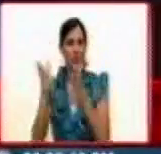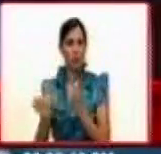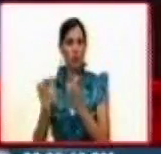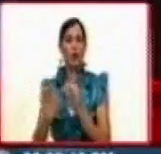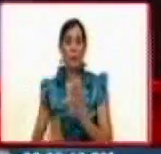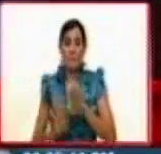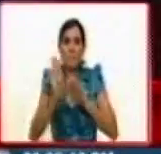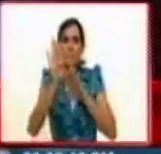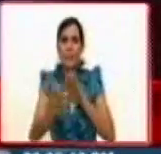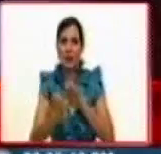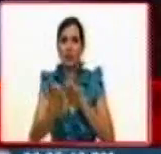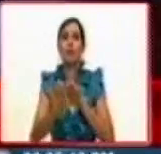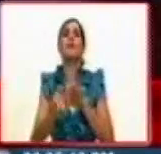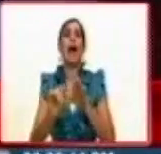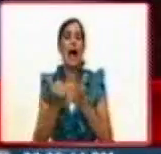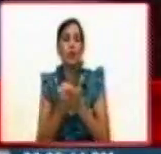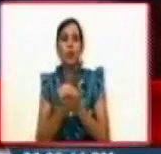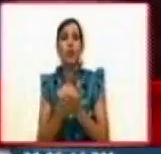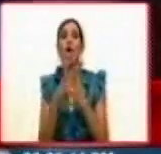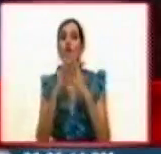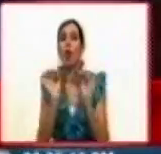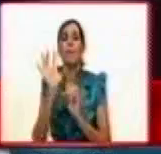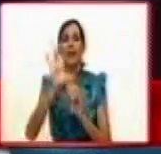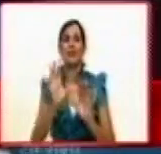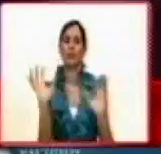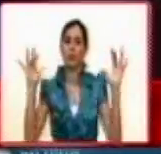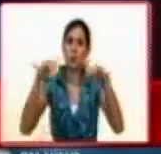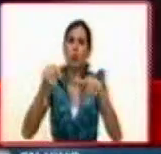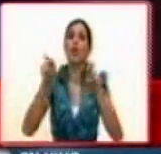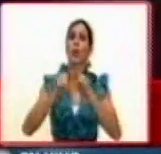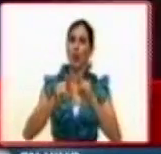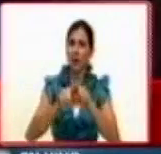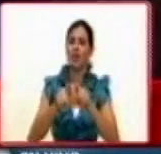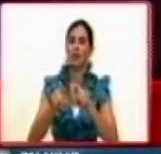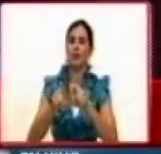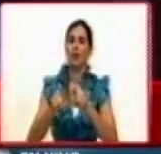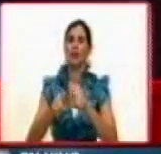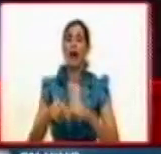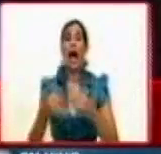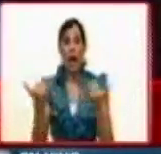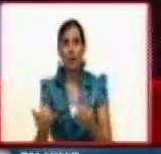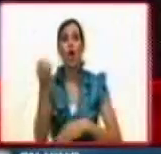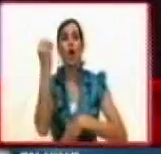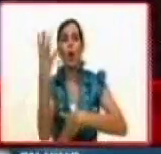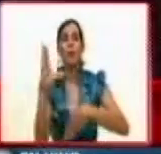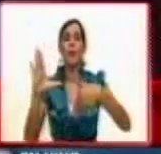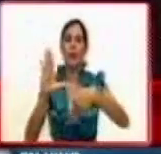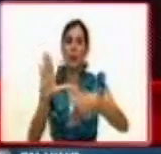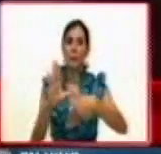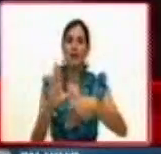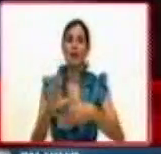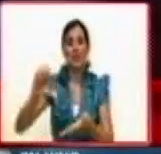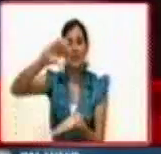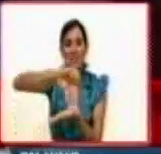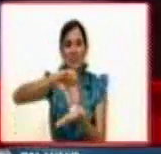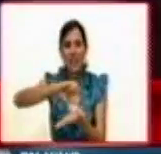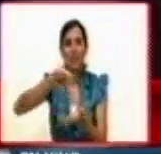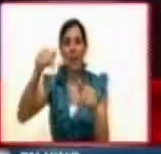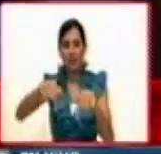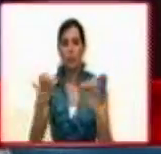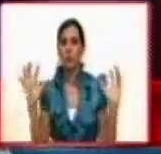para que todos estemos aquí. Por eso esta cumbre de Panamá, sede del Congreso